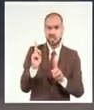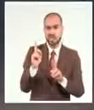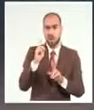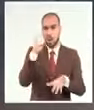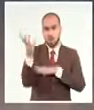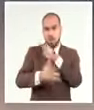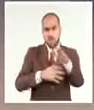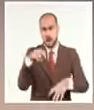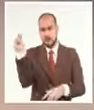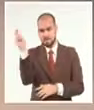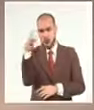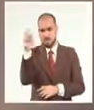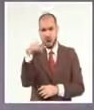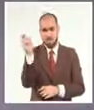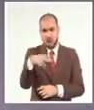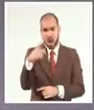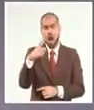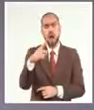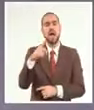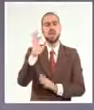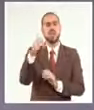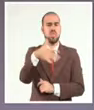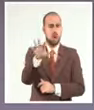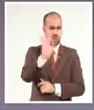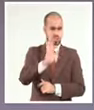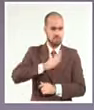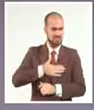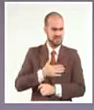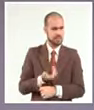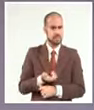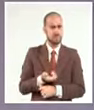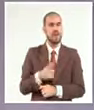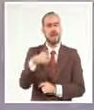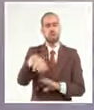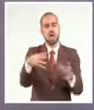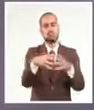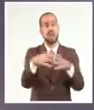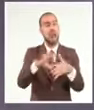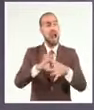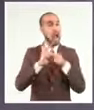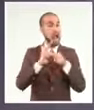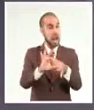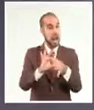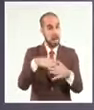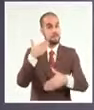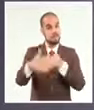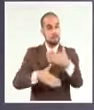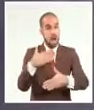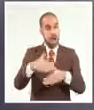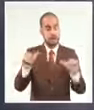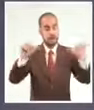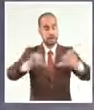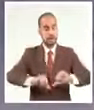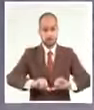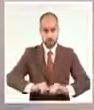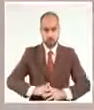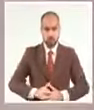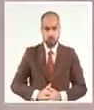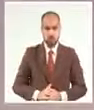ocurridos concretamente en Toyo fueron núcleos de graves disturbios ocurridos en la capital.